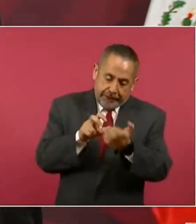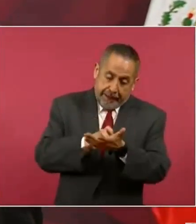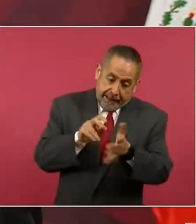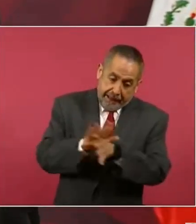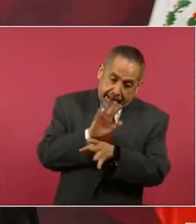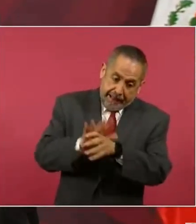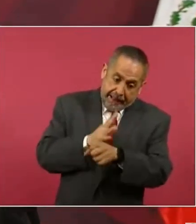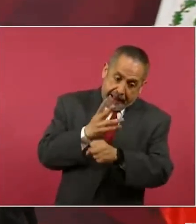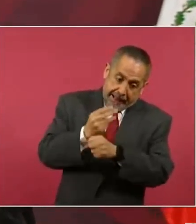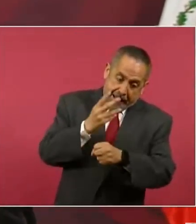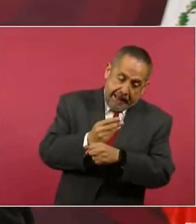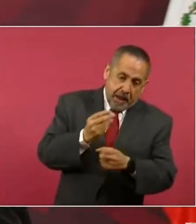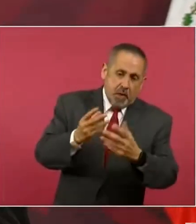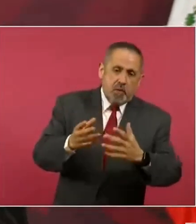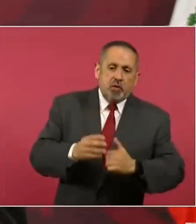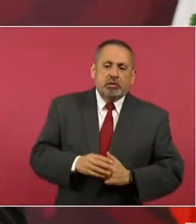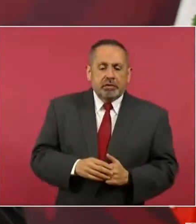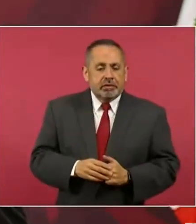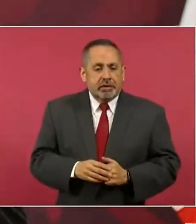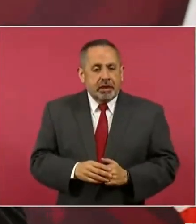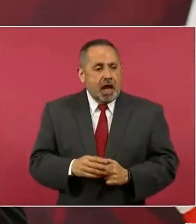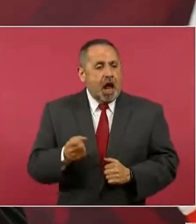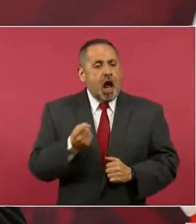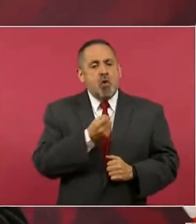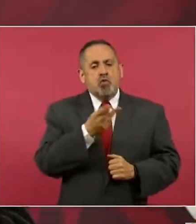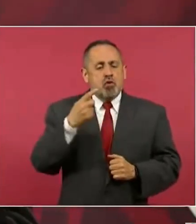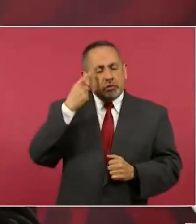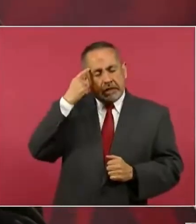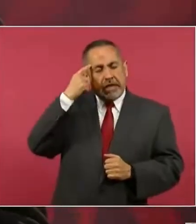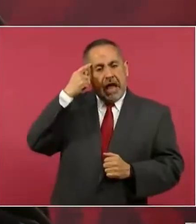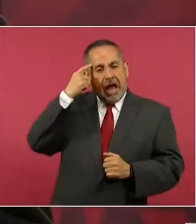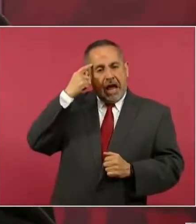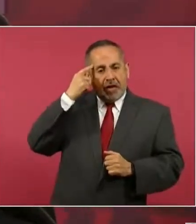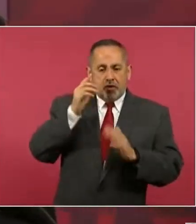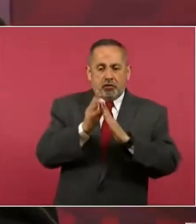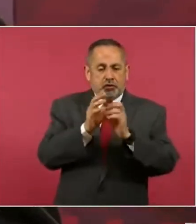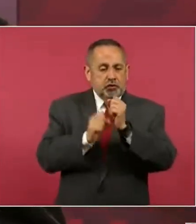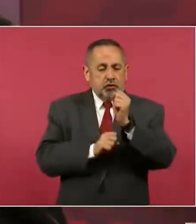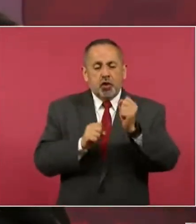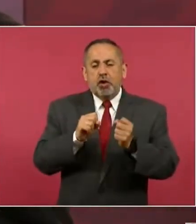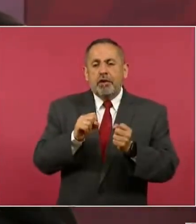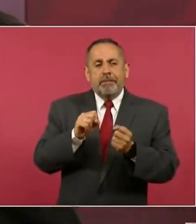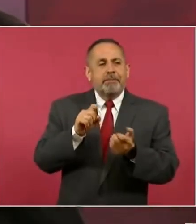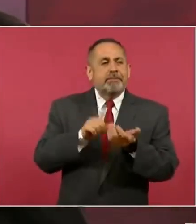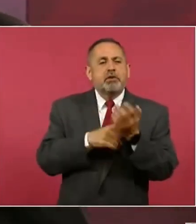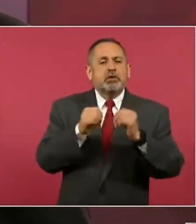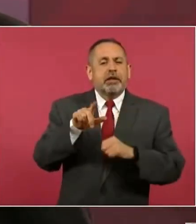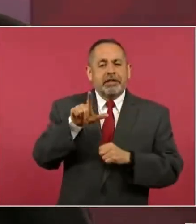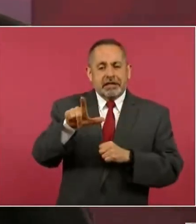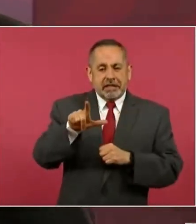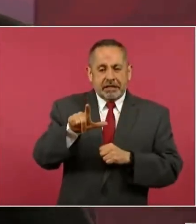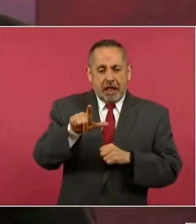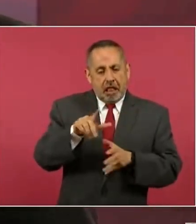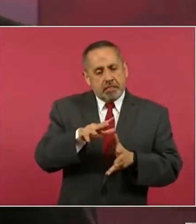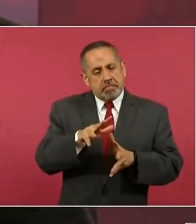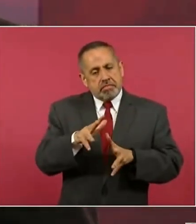Claro, se fue perdiendo la letra, el espíritu original de la Constitución del 17.